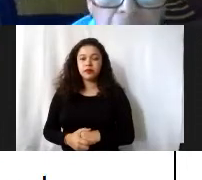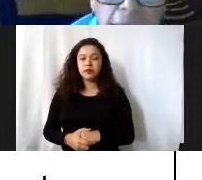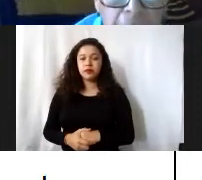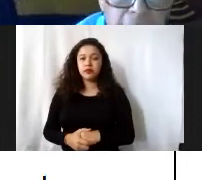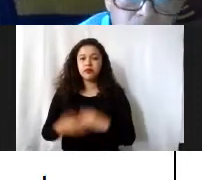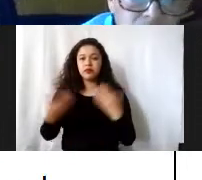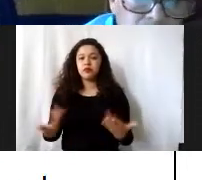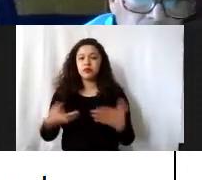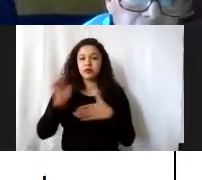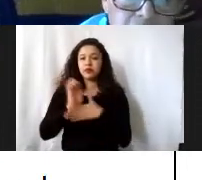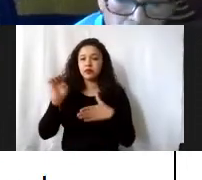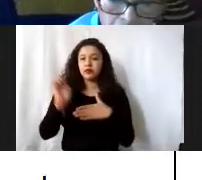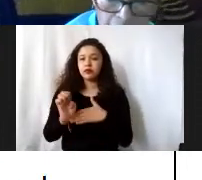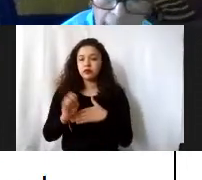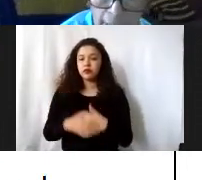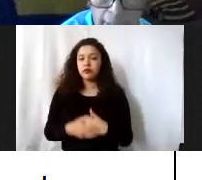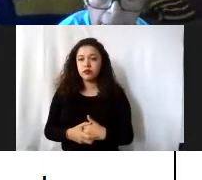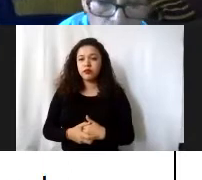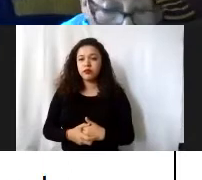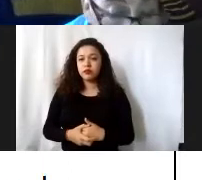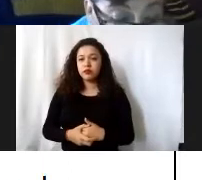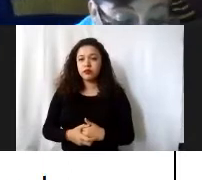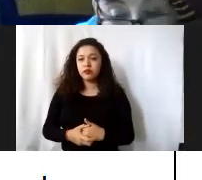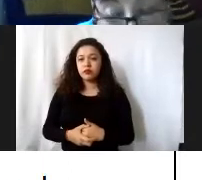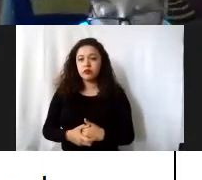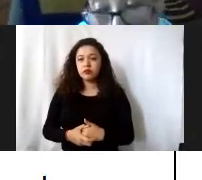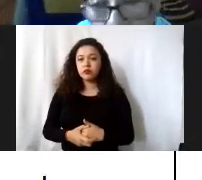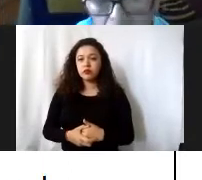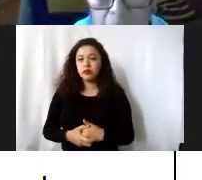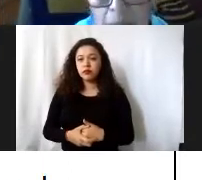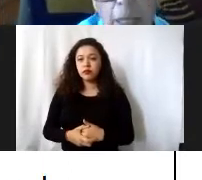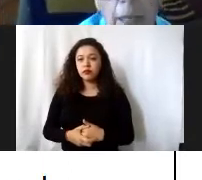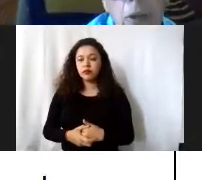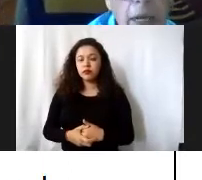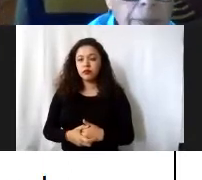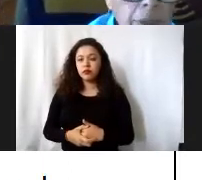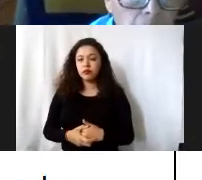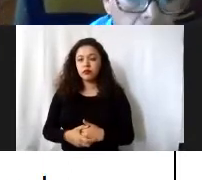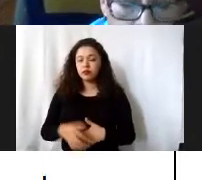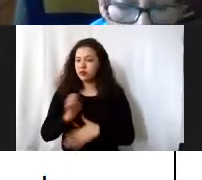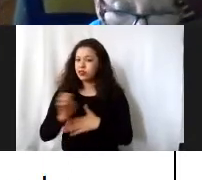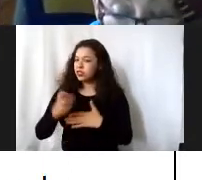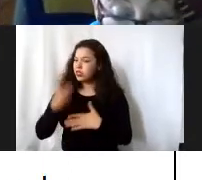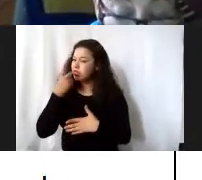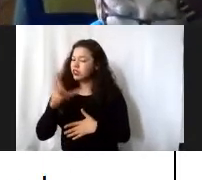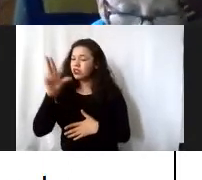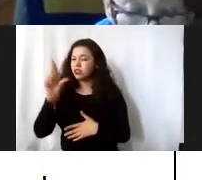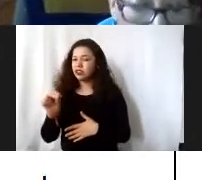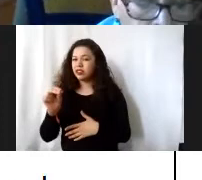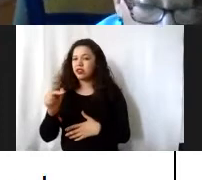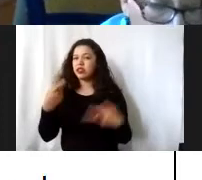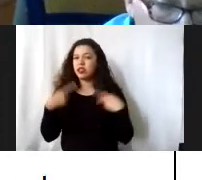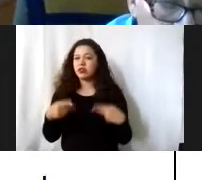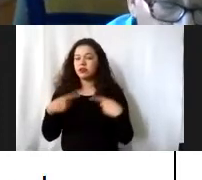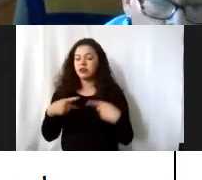Entonces, esas cuestiones que en el momento, porque a veces no se dicen, pero a lo mejor las personas, las familias,